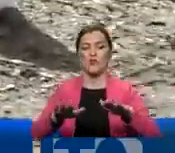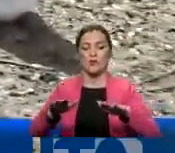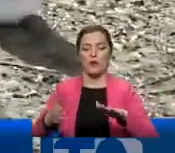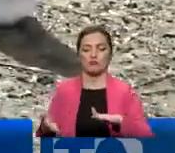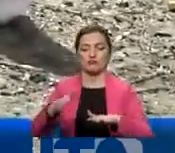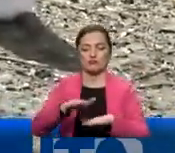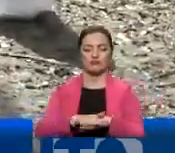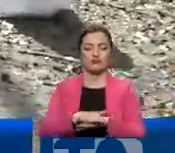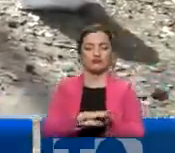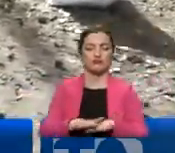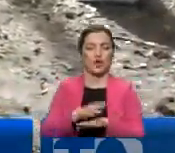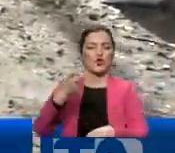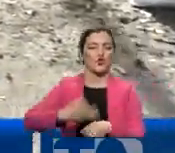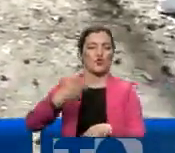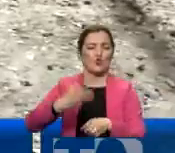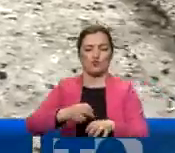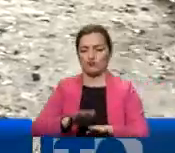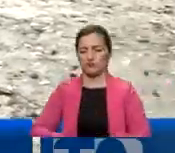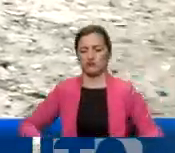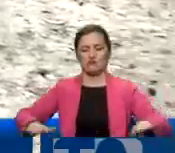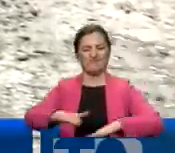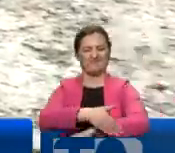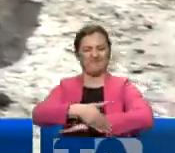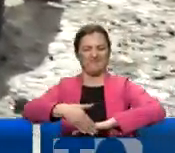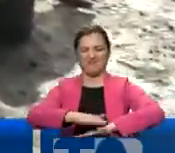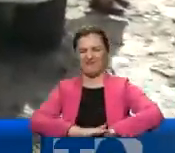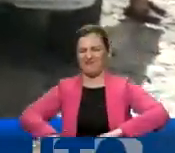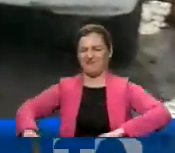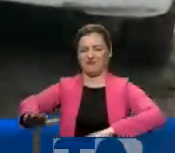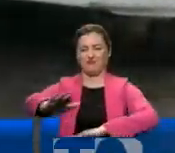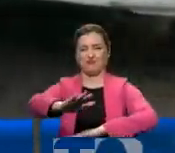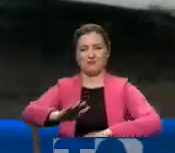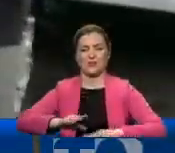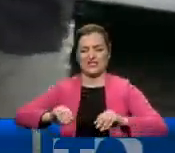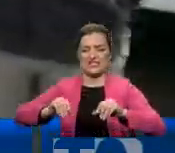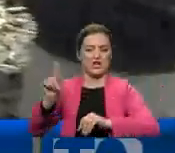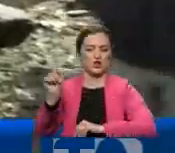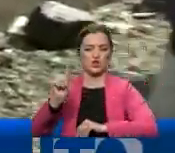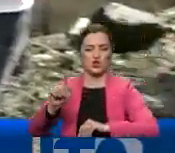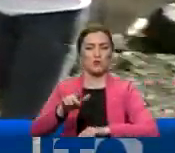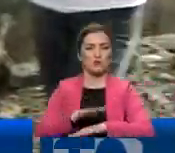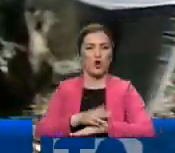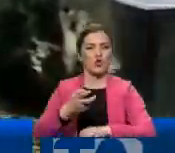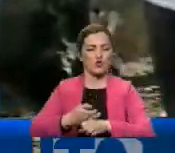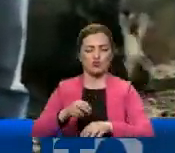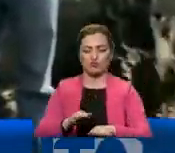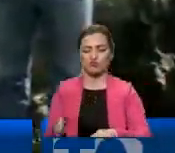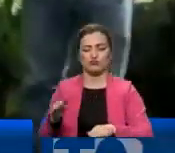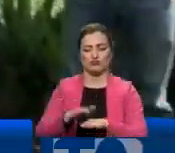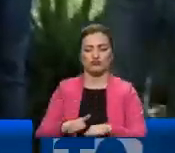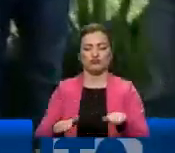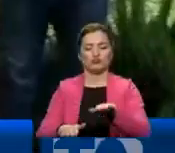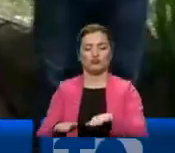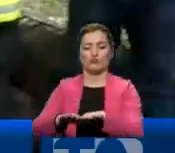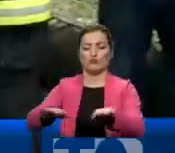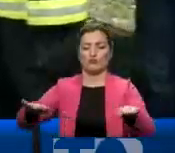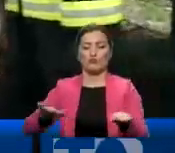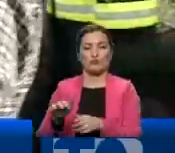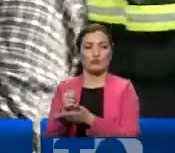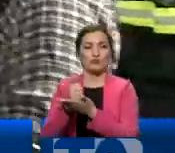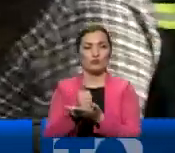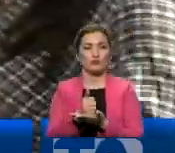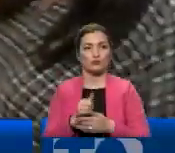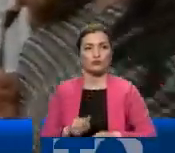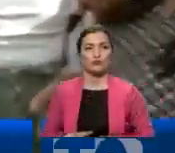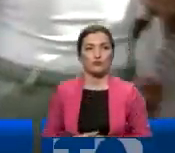le encementen para que por acá, ahorita en este momento, esta es la parte que nos ayuda a